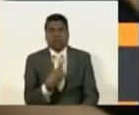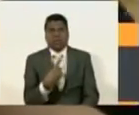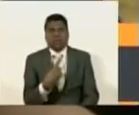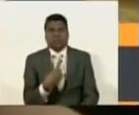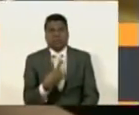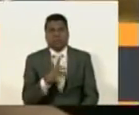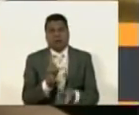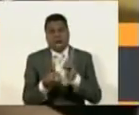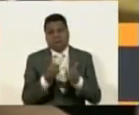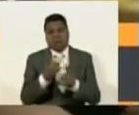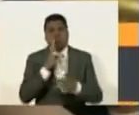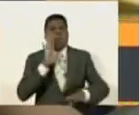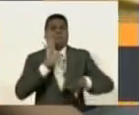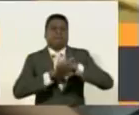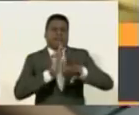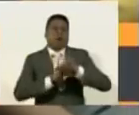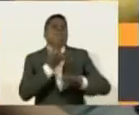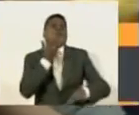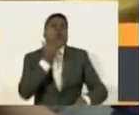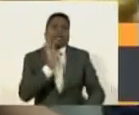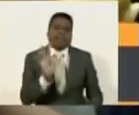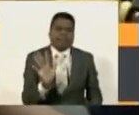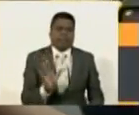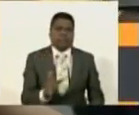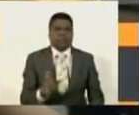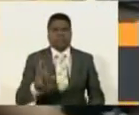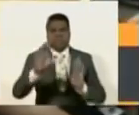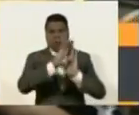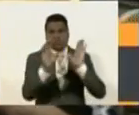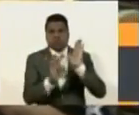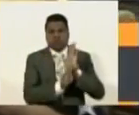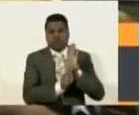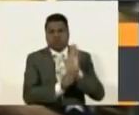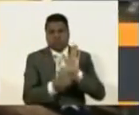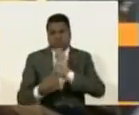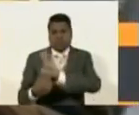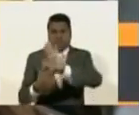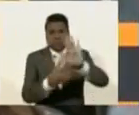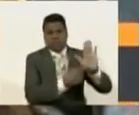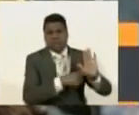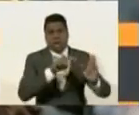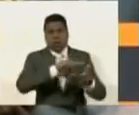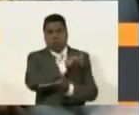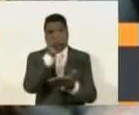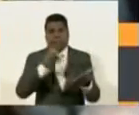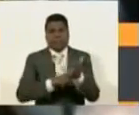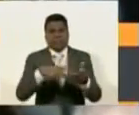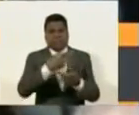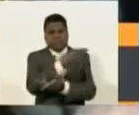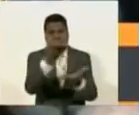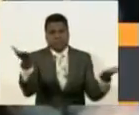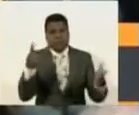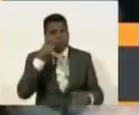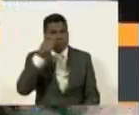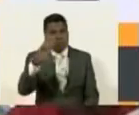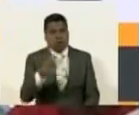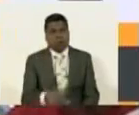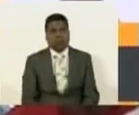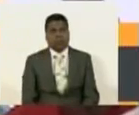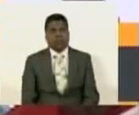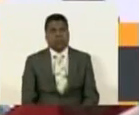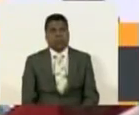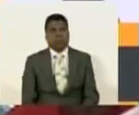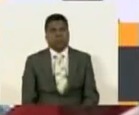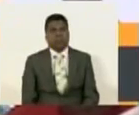pareció un pecado, que la constitución tiene que ser eminentemente popular. Y habló de